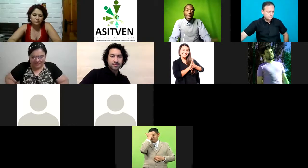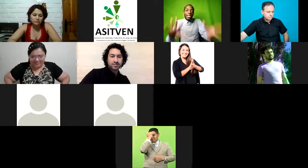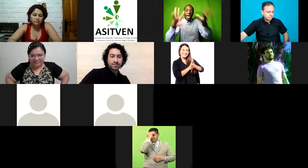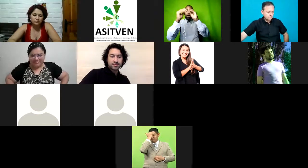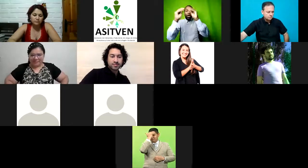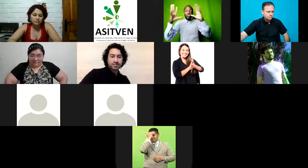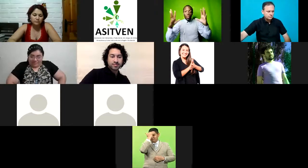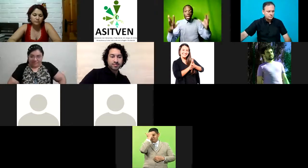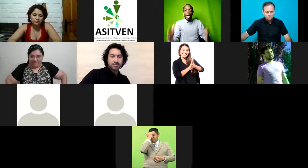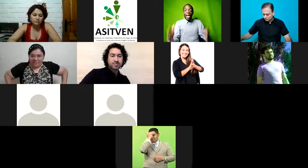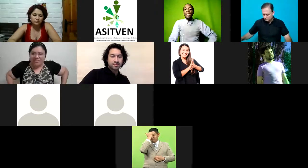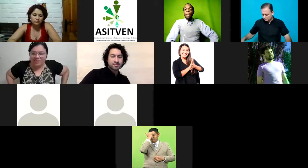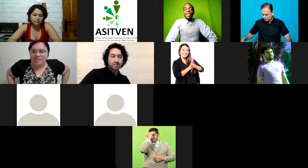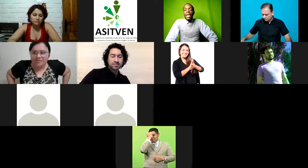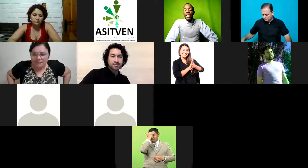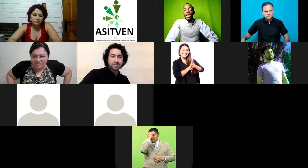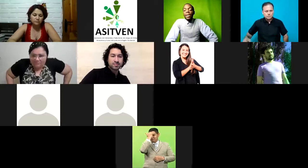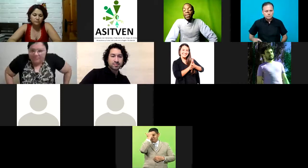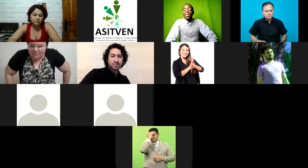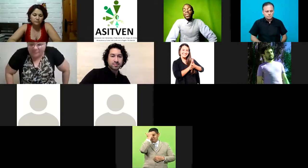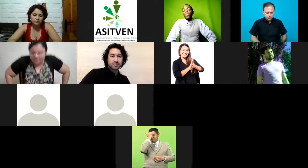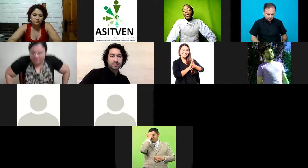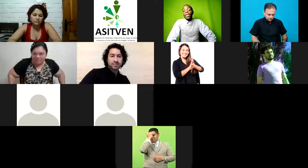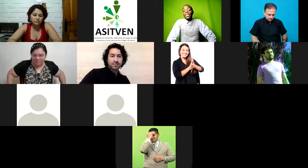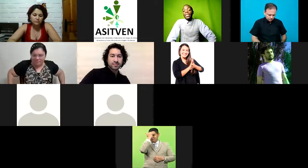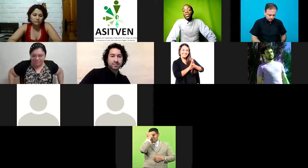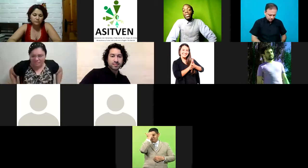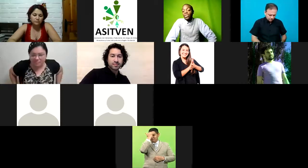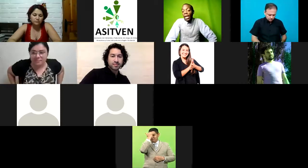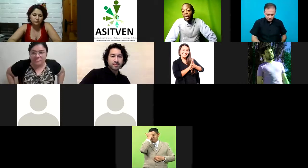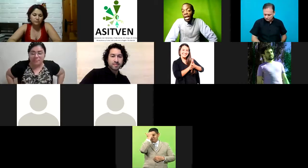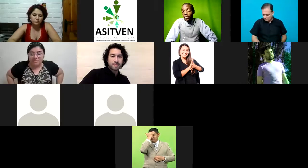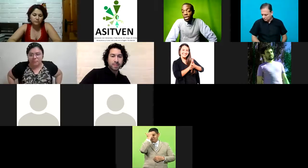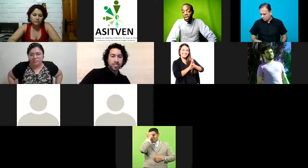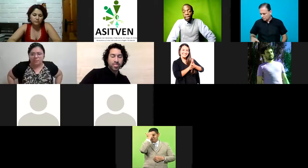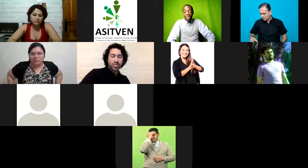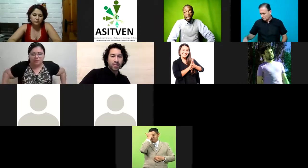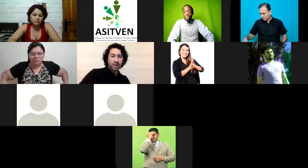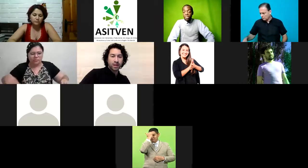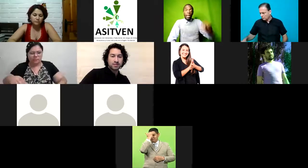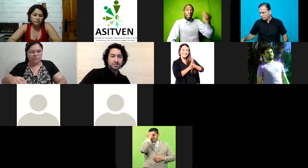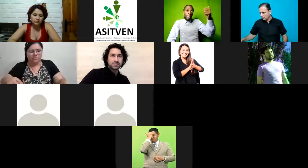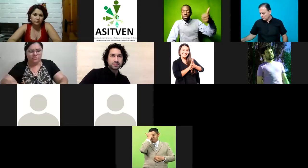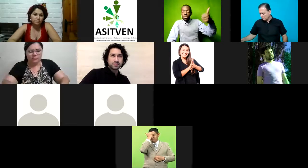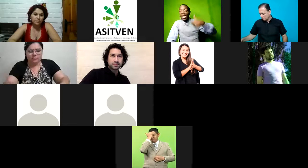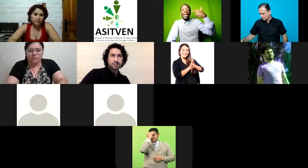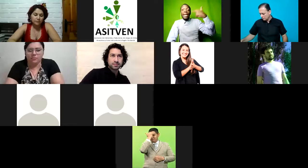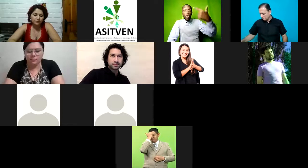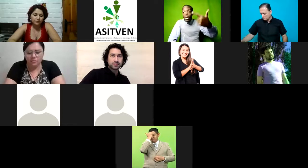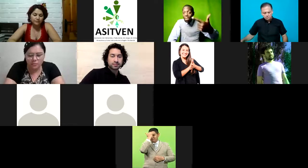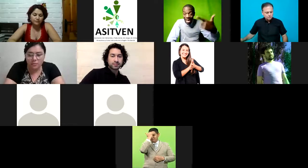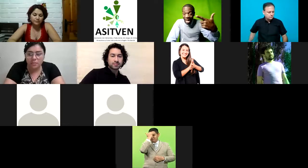la demás ya es la construida basada en esos escenarios internacionales donde las personas solas participan, campamentos